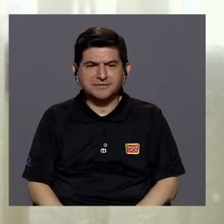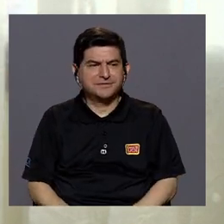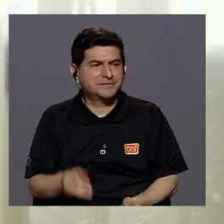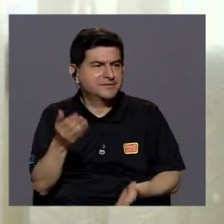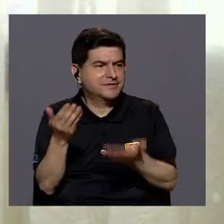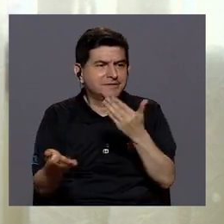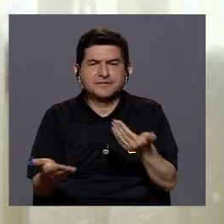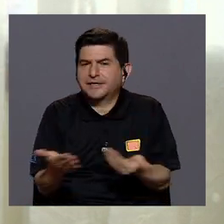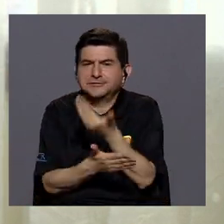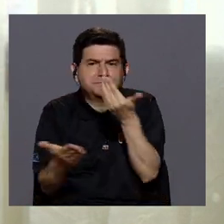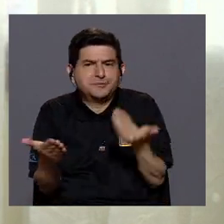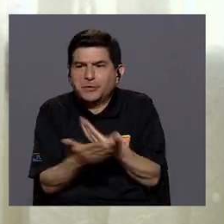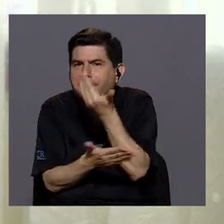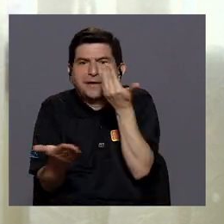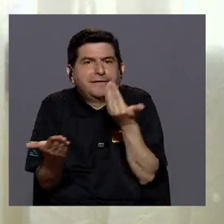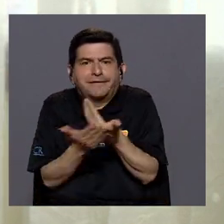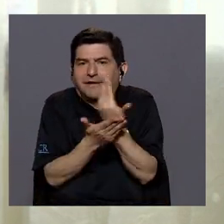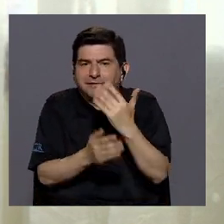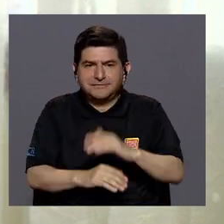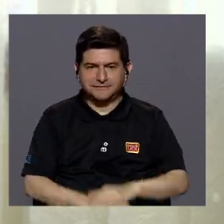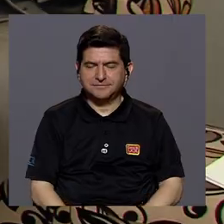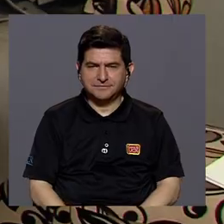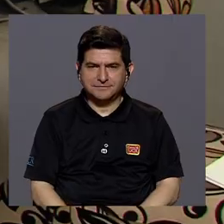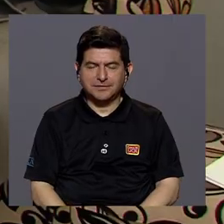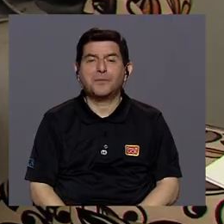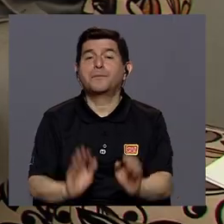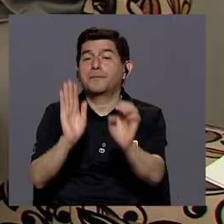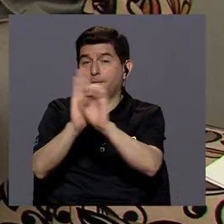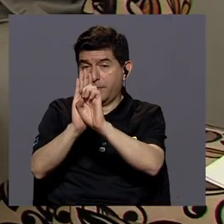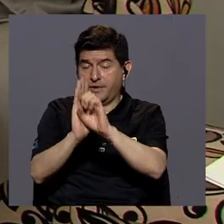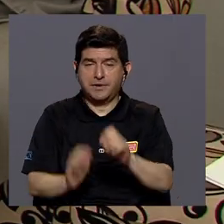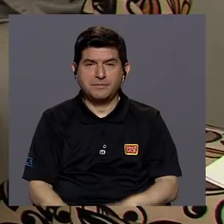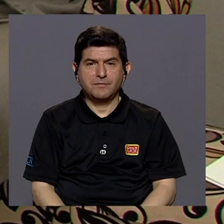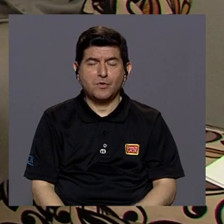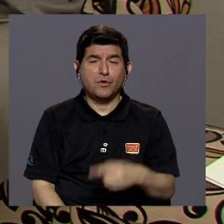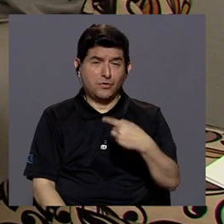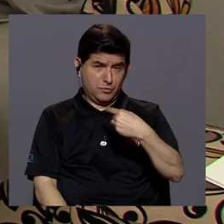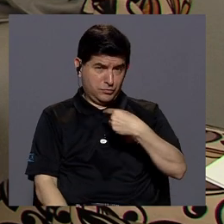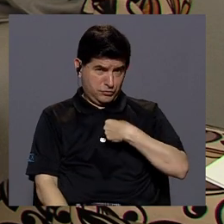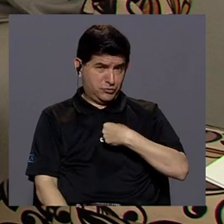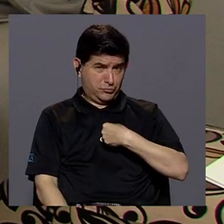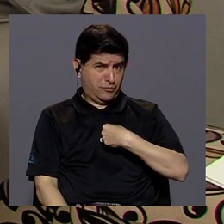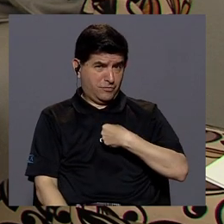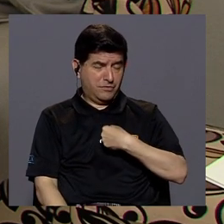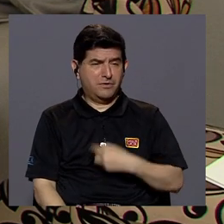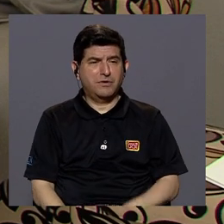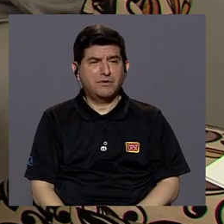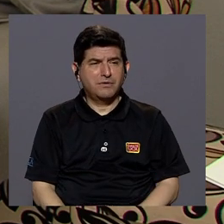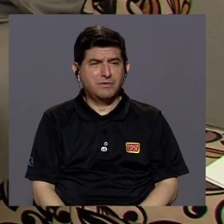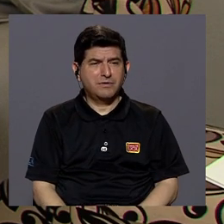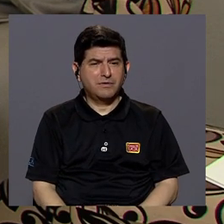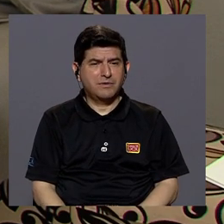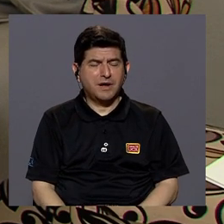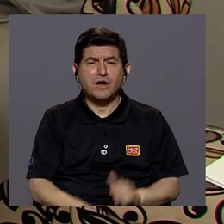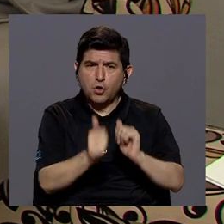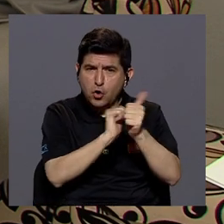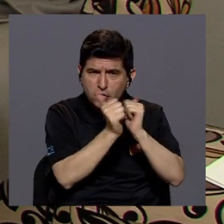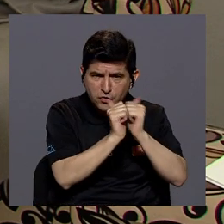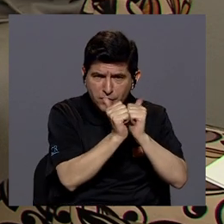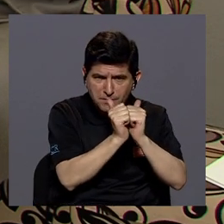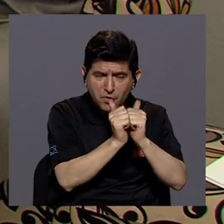muy modernas. Uh-huh. Fíjese, por ejemplo, que uno, cuando yo era estudiante entrando en deporte, hacía